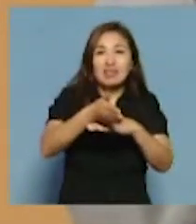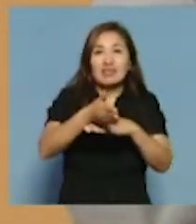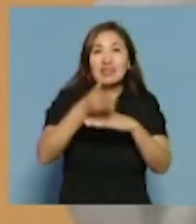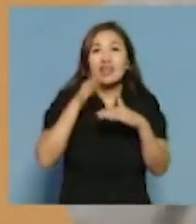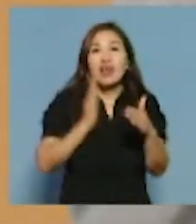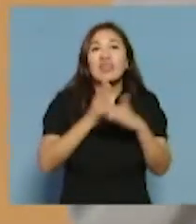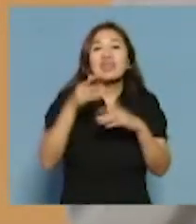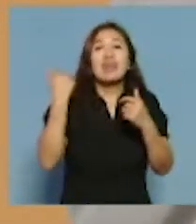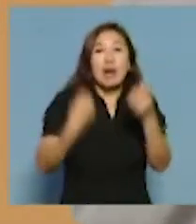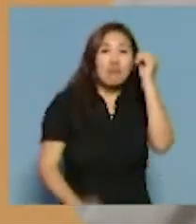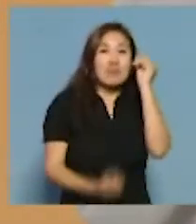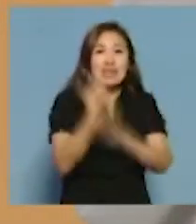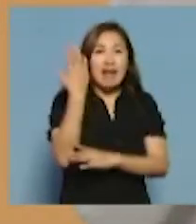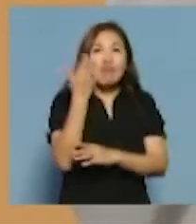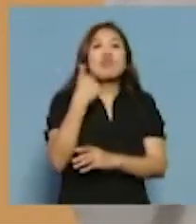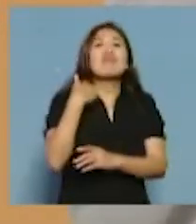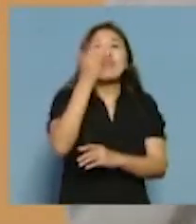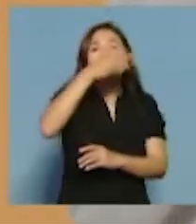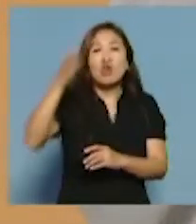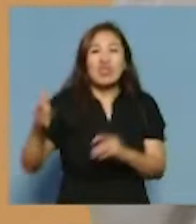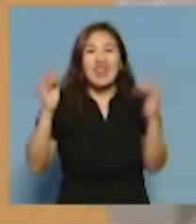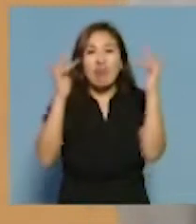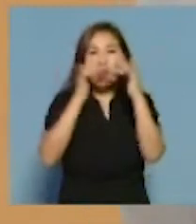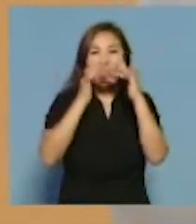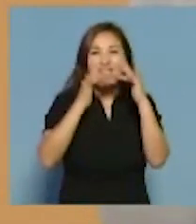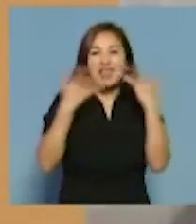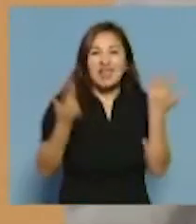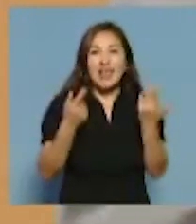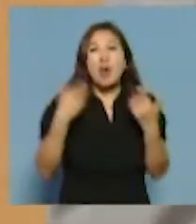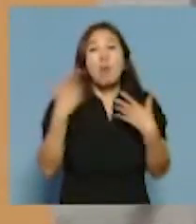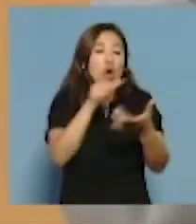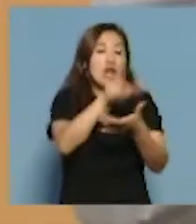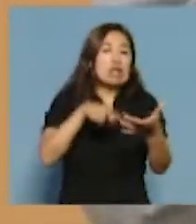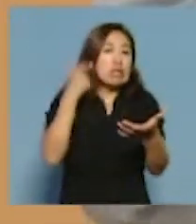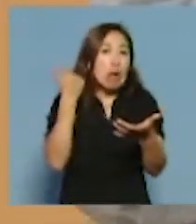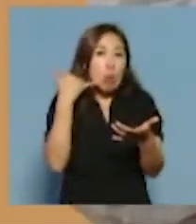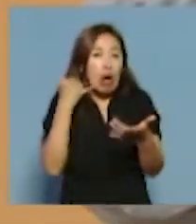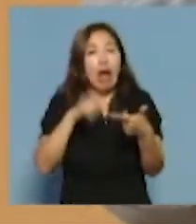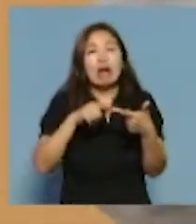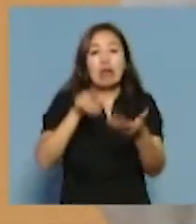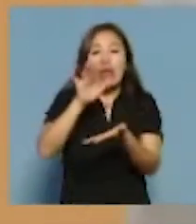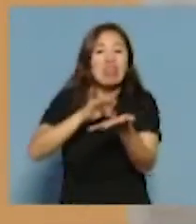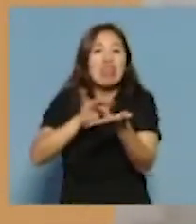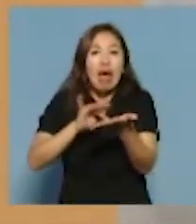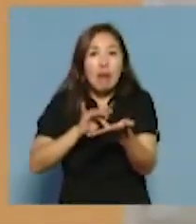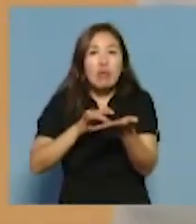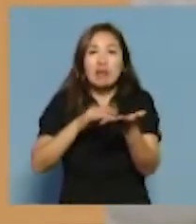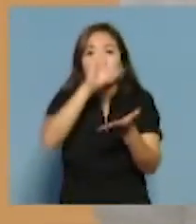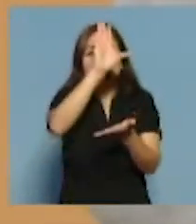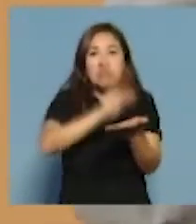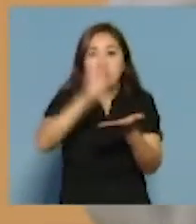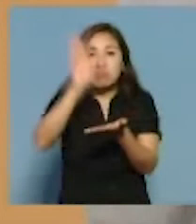decidimos crear esta biblioteca se ingresa se puede ingresar con el celular con la tablet se descargan automáticamente